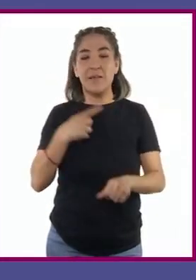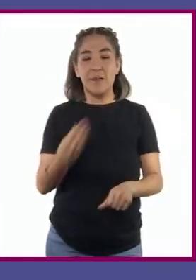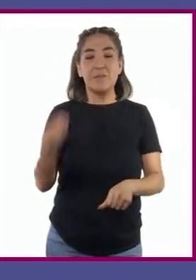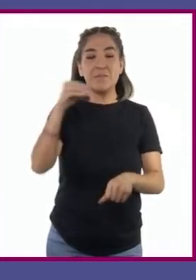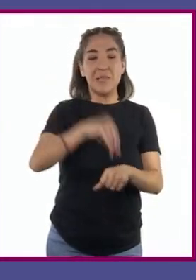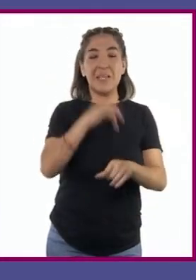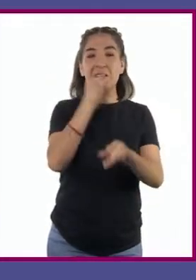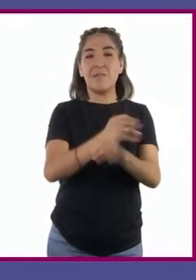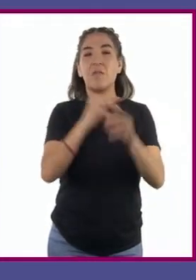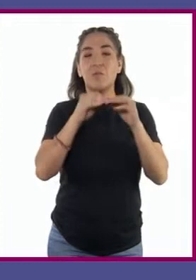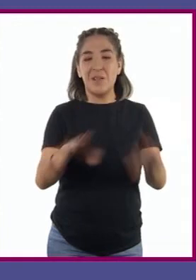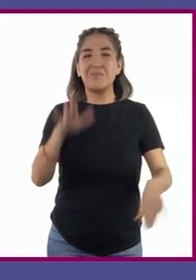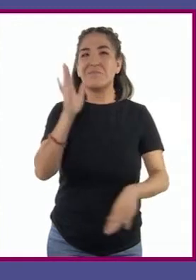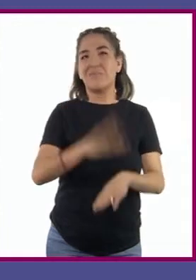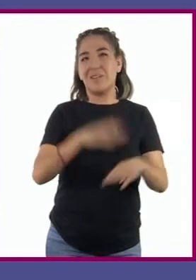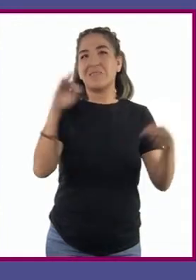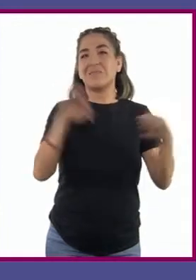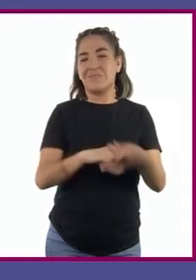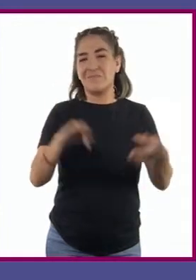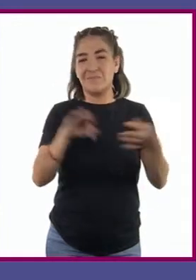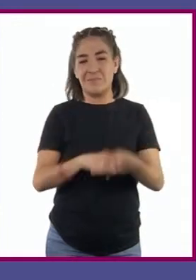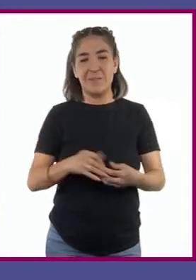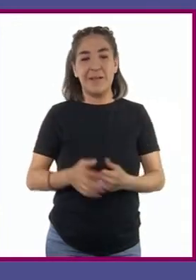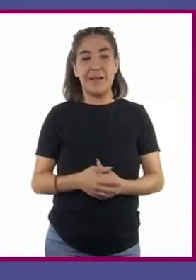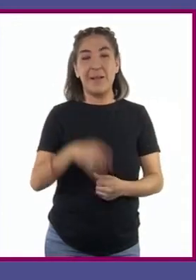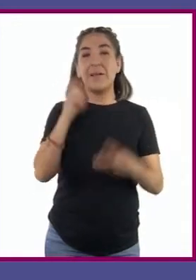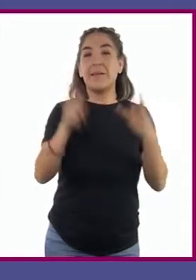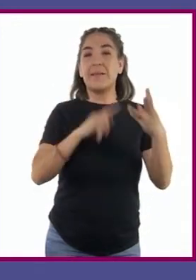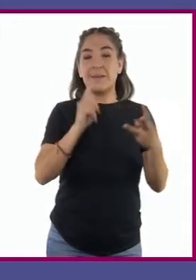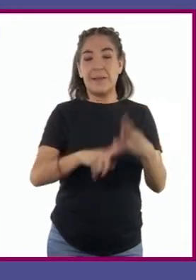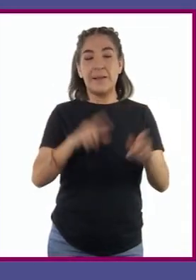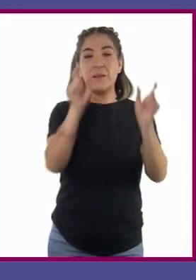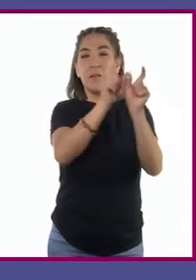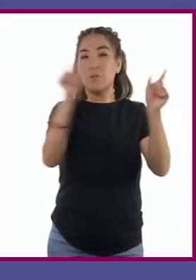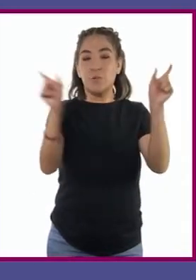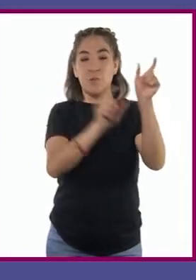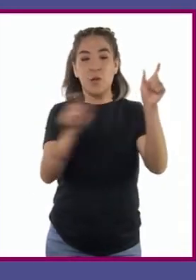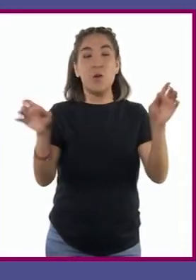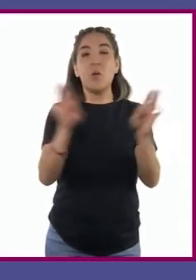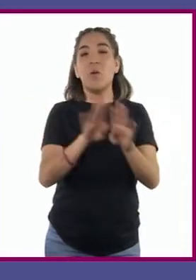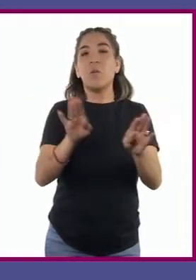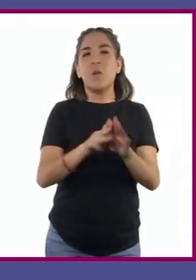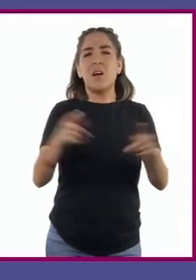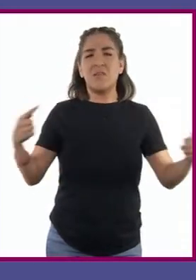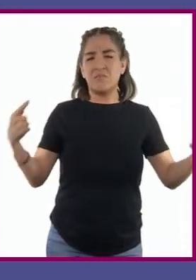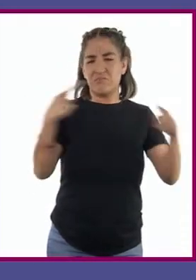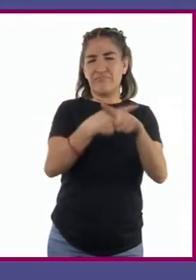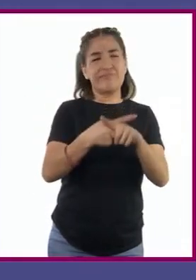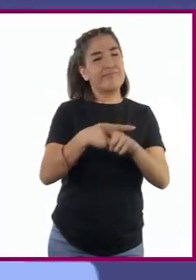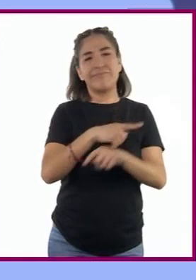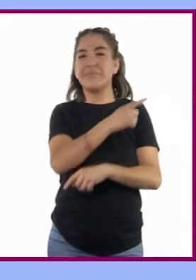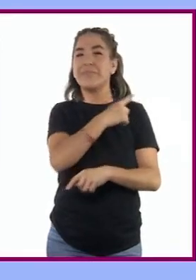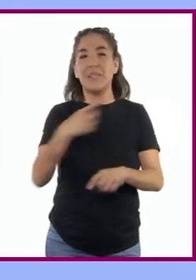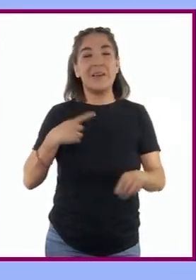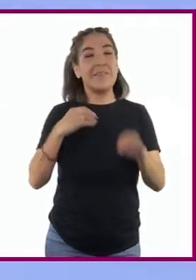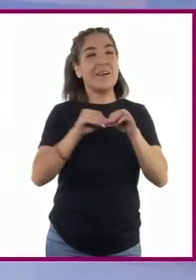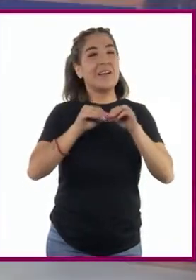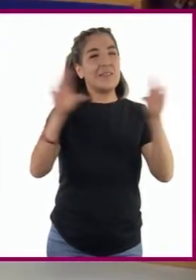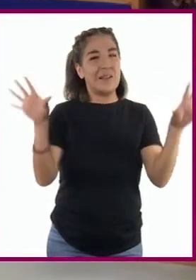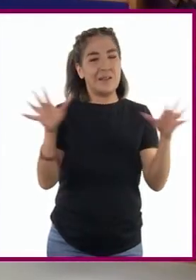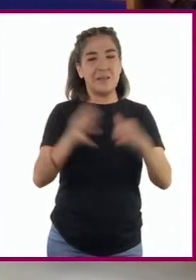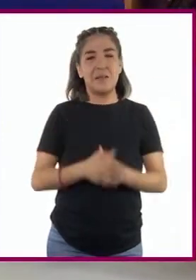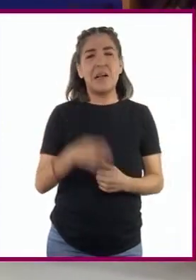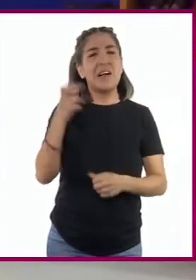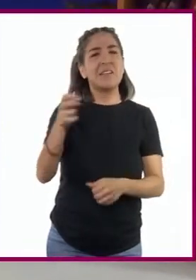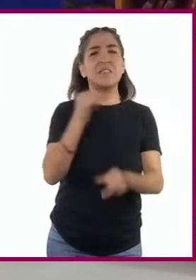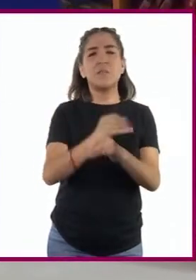información constantemente. 3. Los enunciados no deben contradecirse entre sí. Profesora, de los